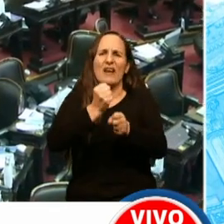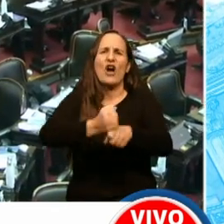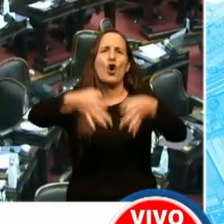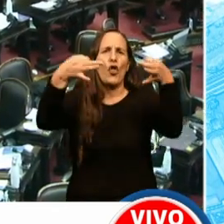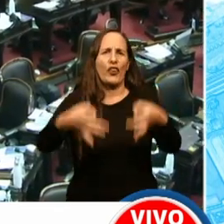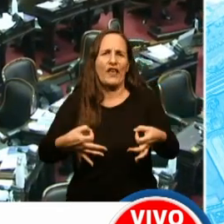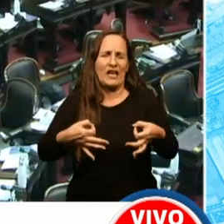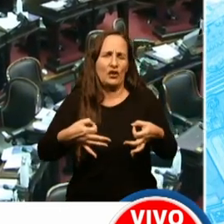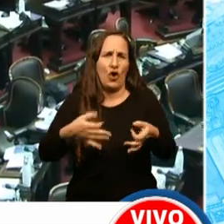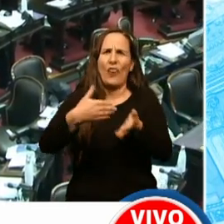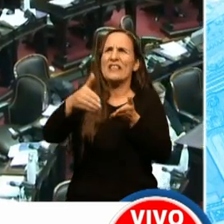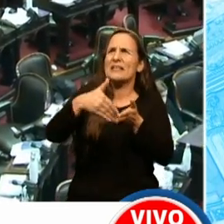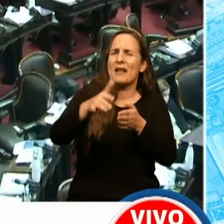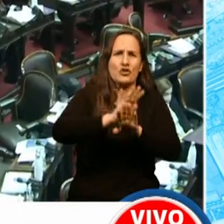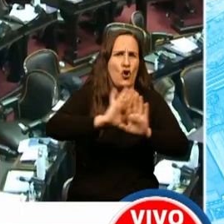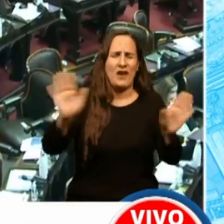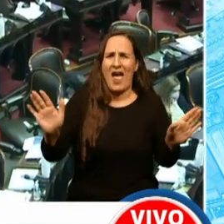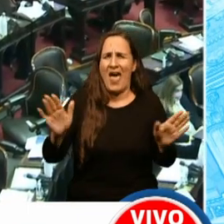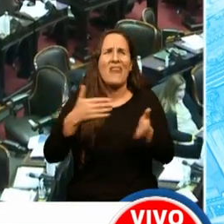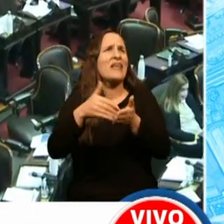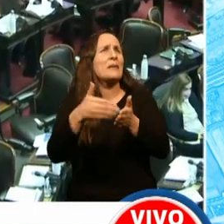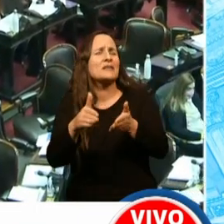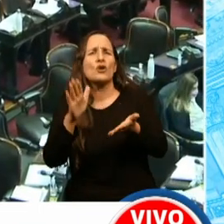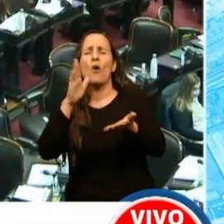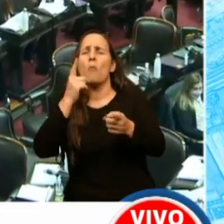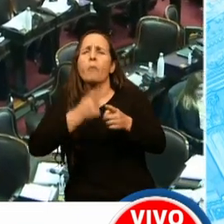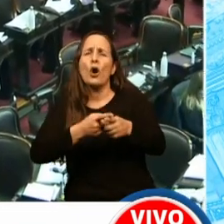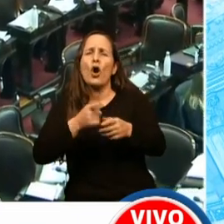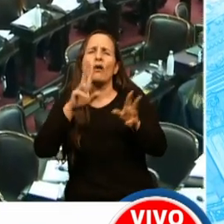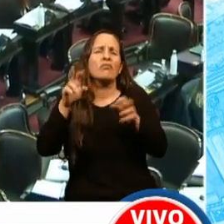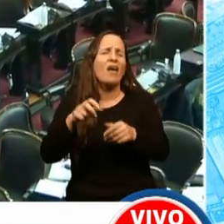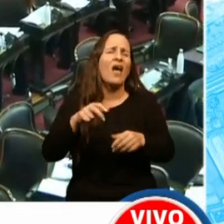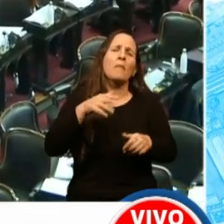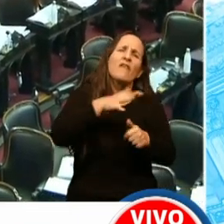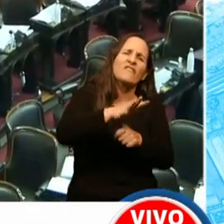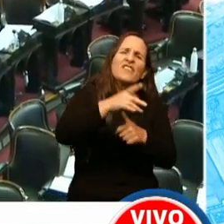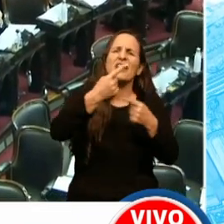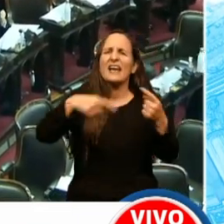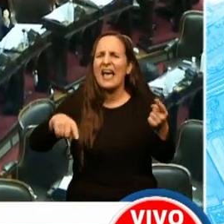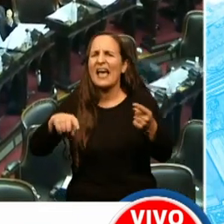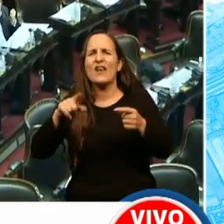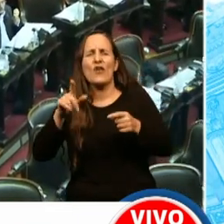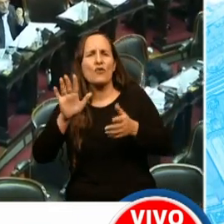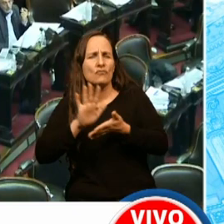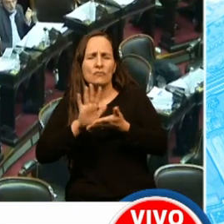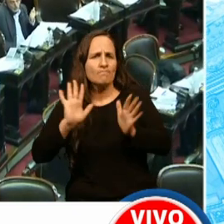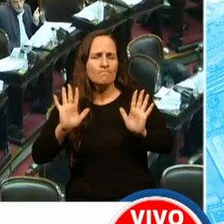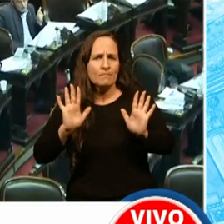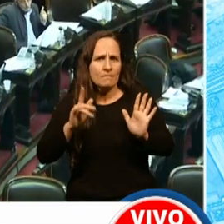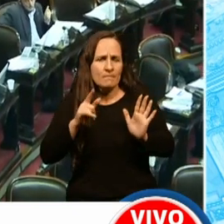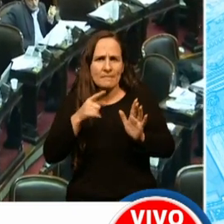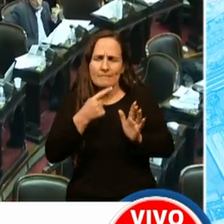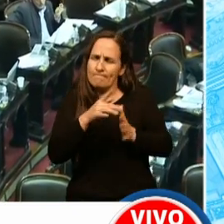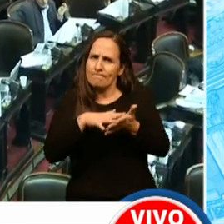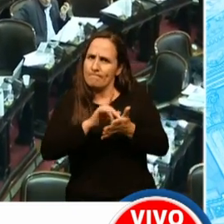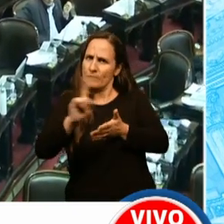sin discriminación por motivos de orientación sexual identidad y género hoy en día